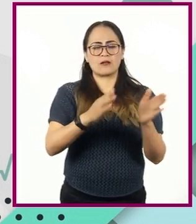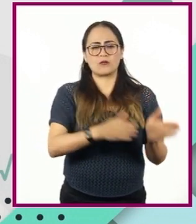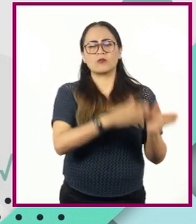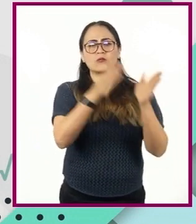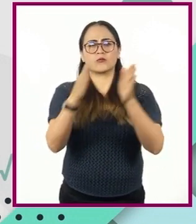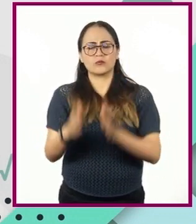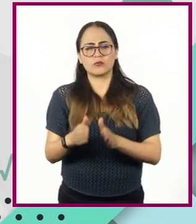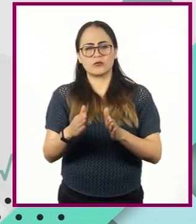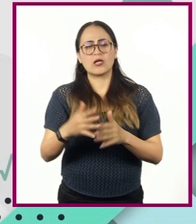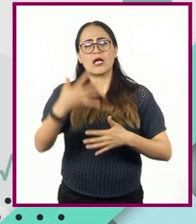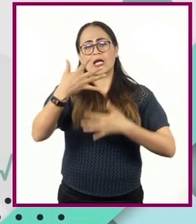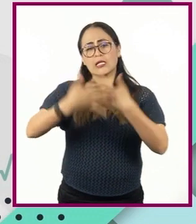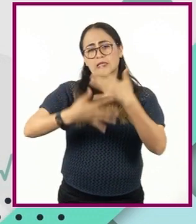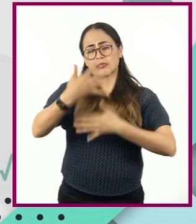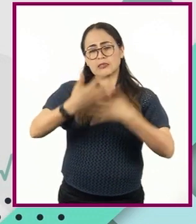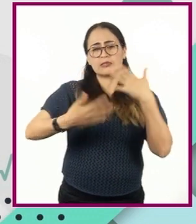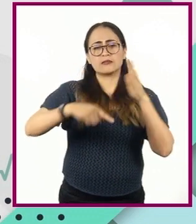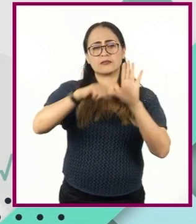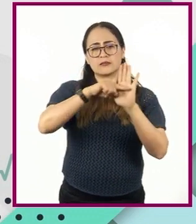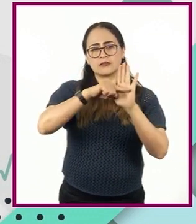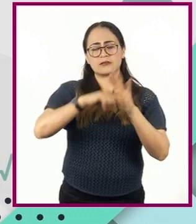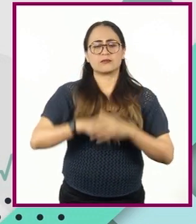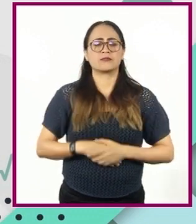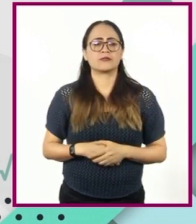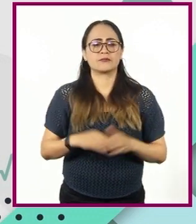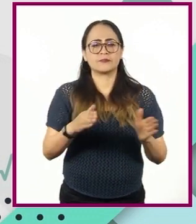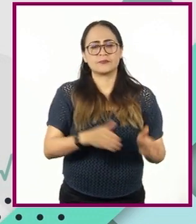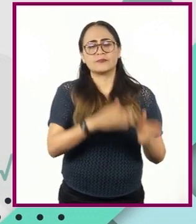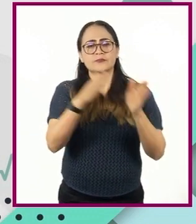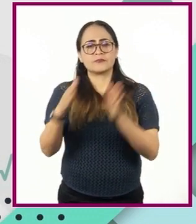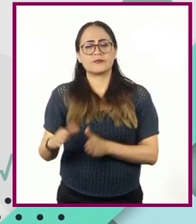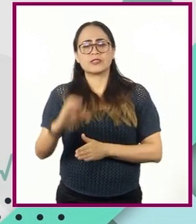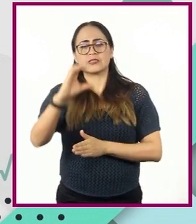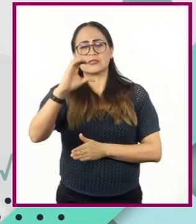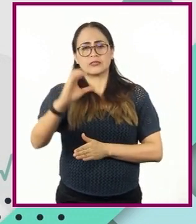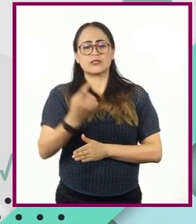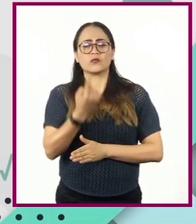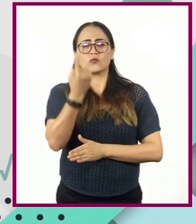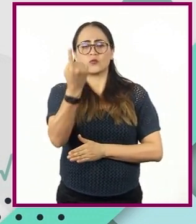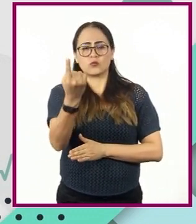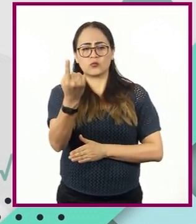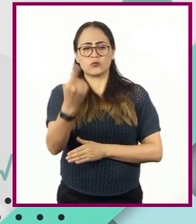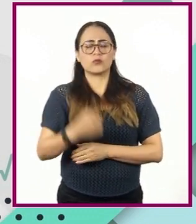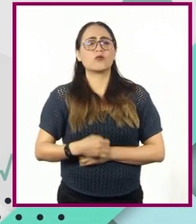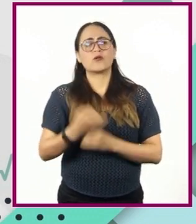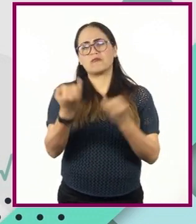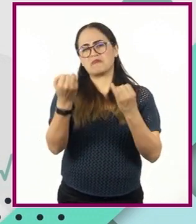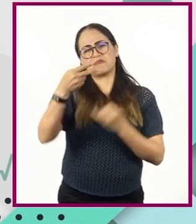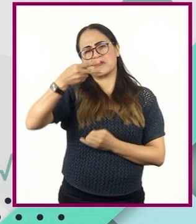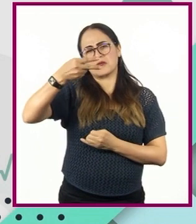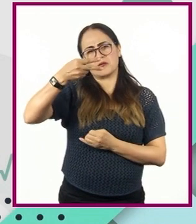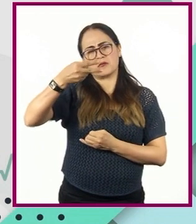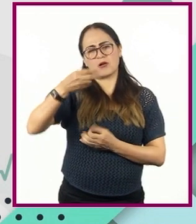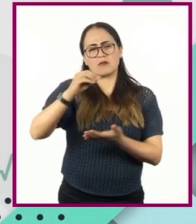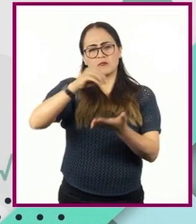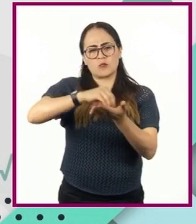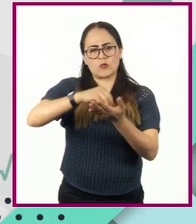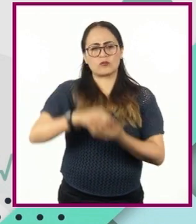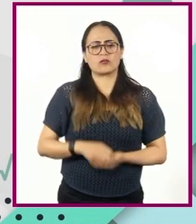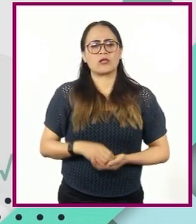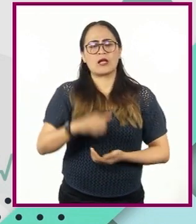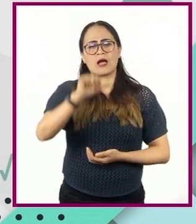sumando, que es 15 negativo. En la celda C1 se escribe el signo de igual, luego